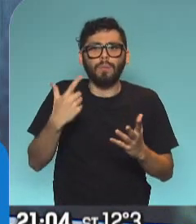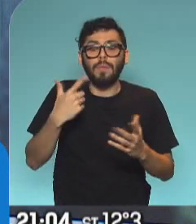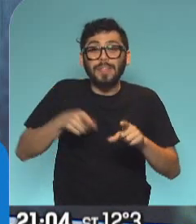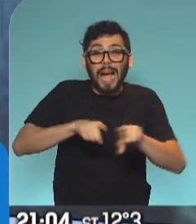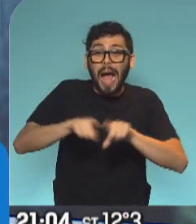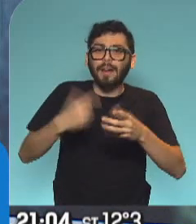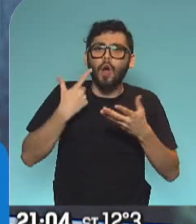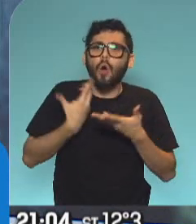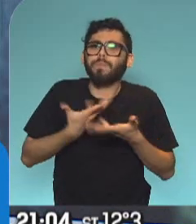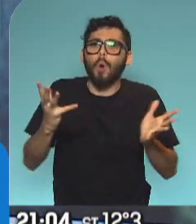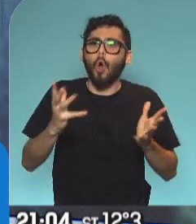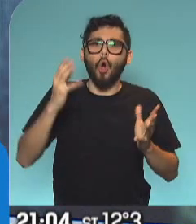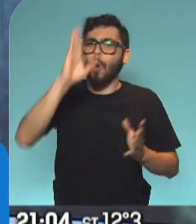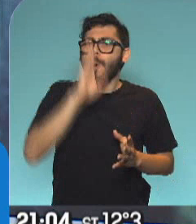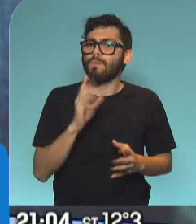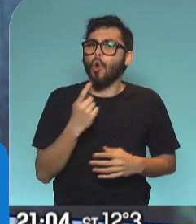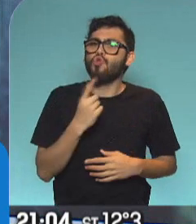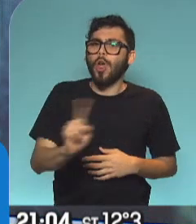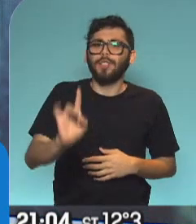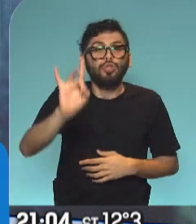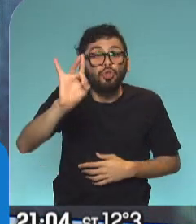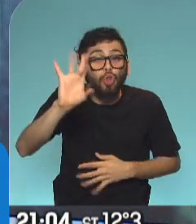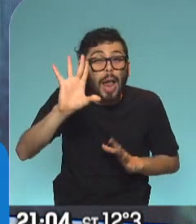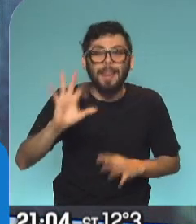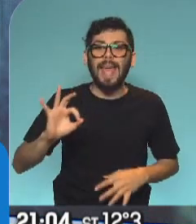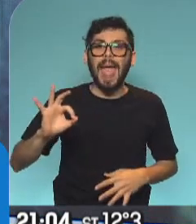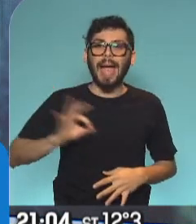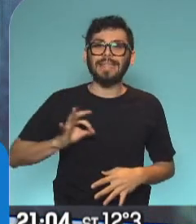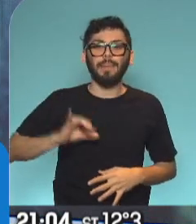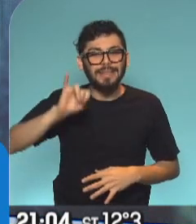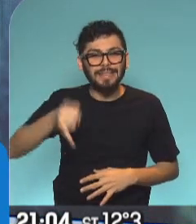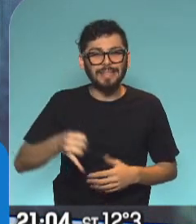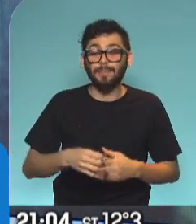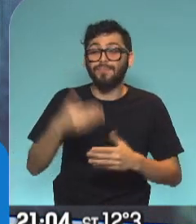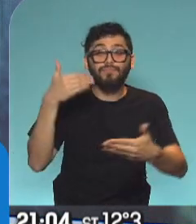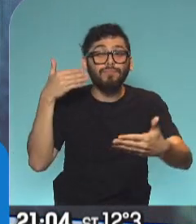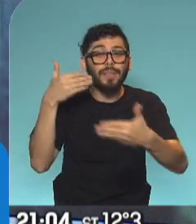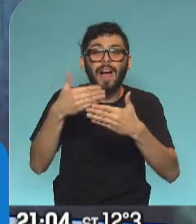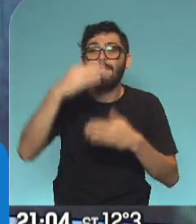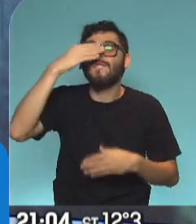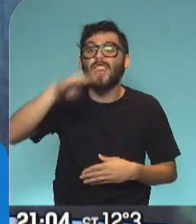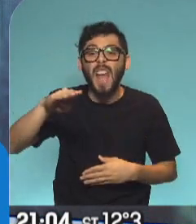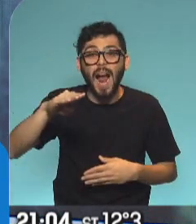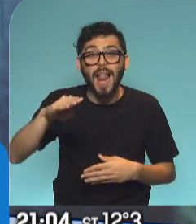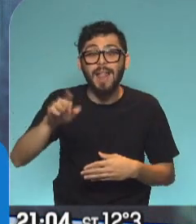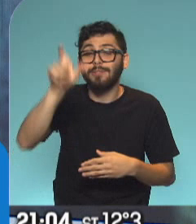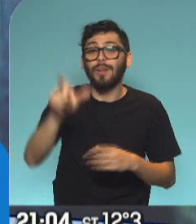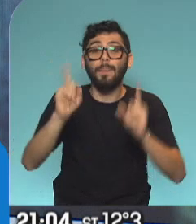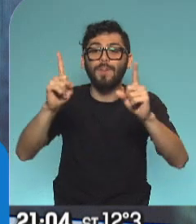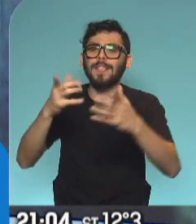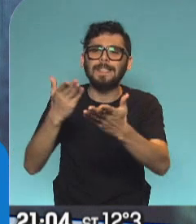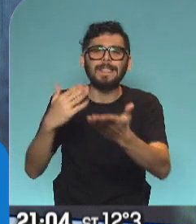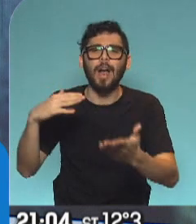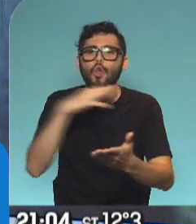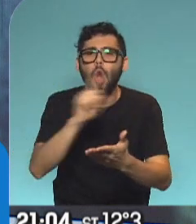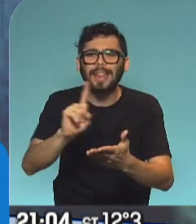carrera que era hipoacúsica, salvo en los exámenes. Ajá. Cuando llegaba a un final y no le entendía al profesor lo que quería